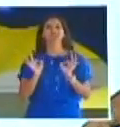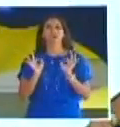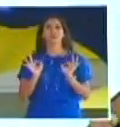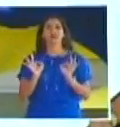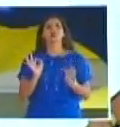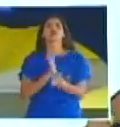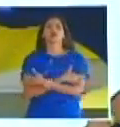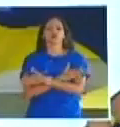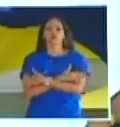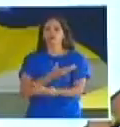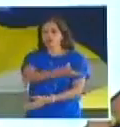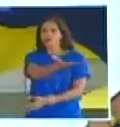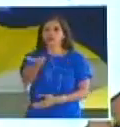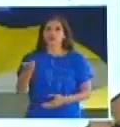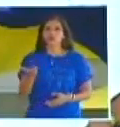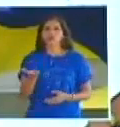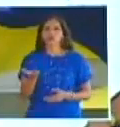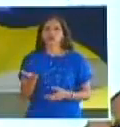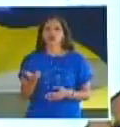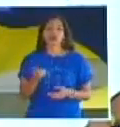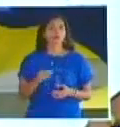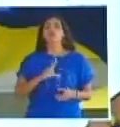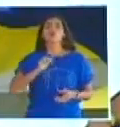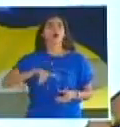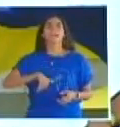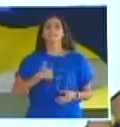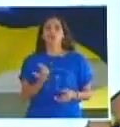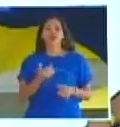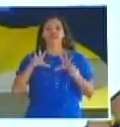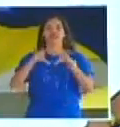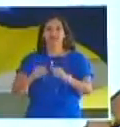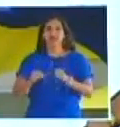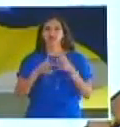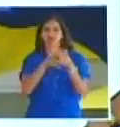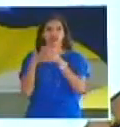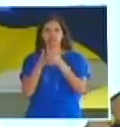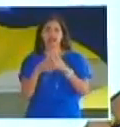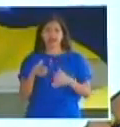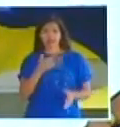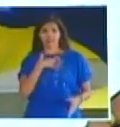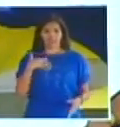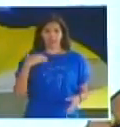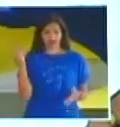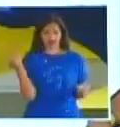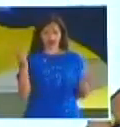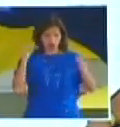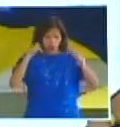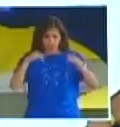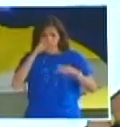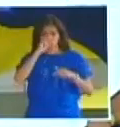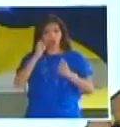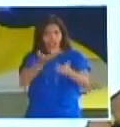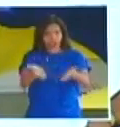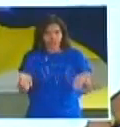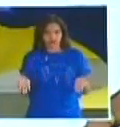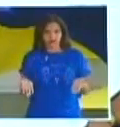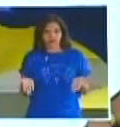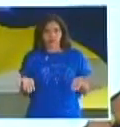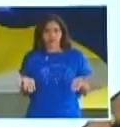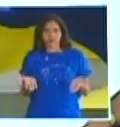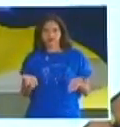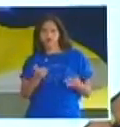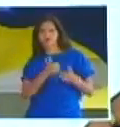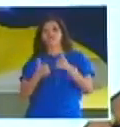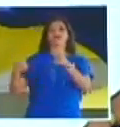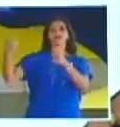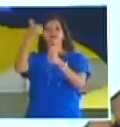un reconocimiento. Porque no puede el imperialismo norteamericano pretender en el siglo XXI ya ponerse